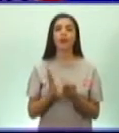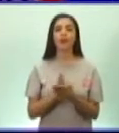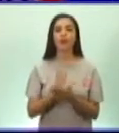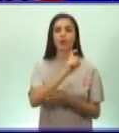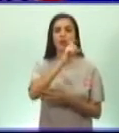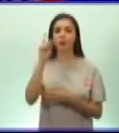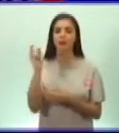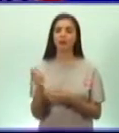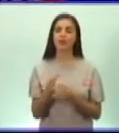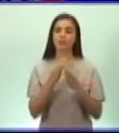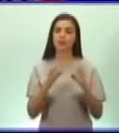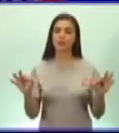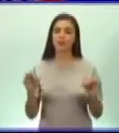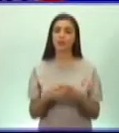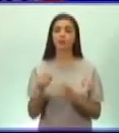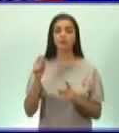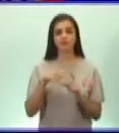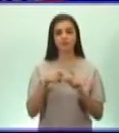tema.